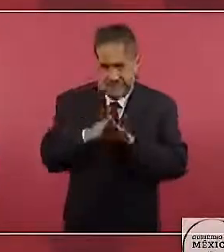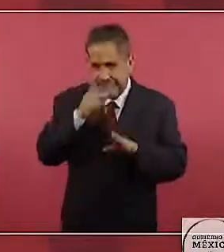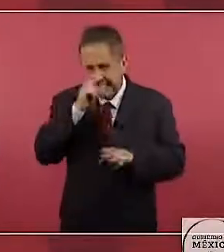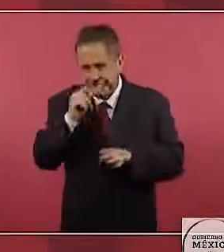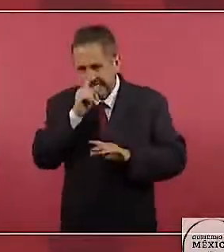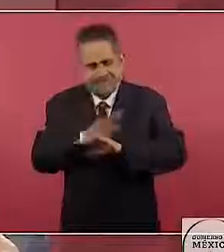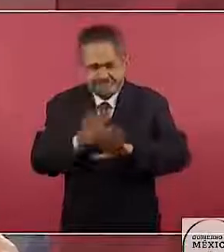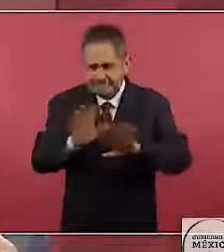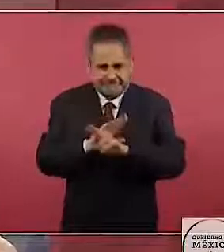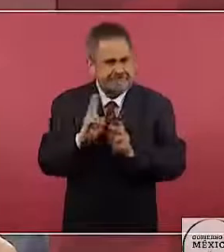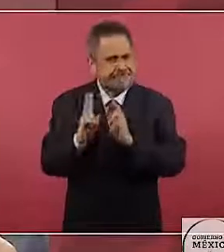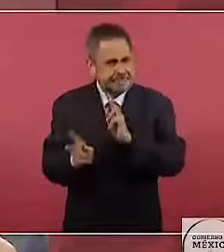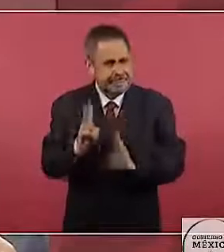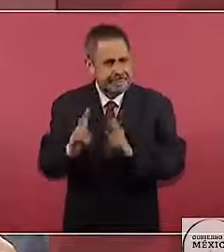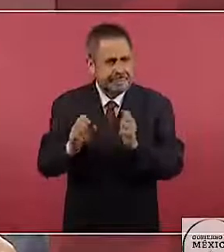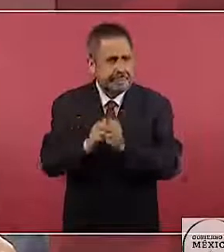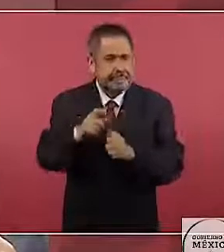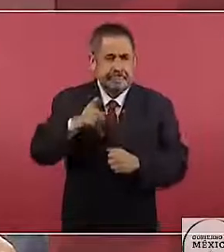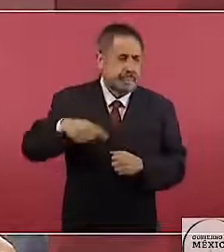vamos a